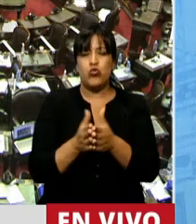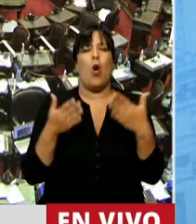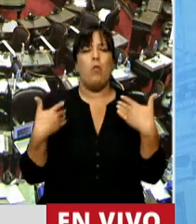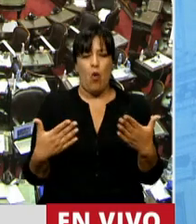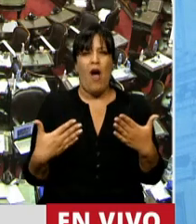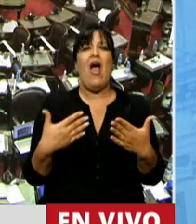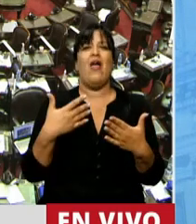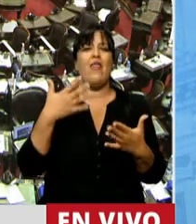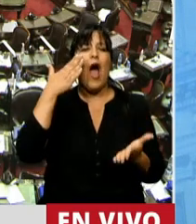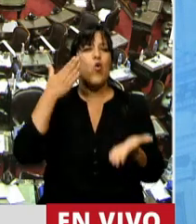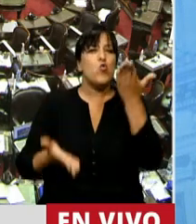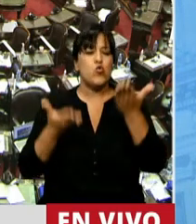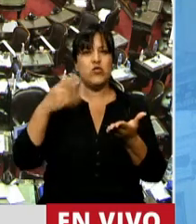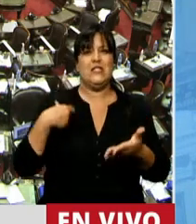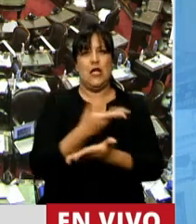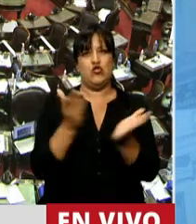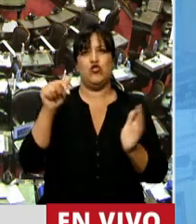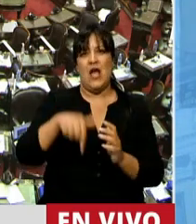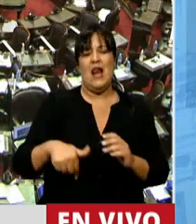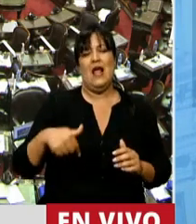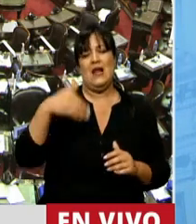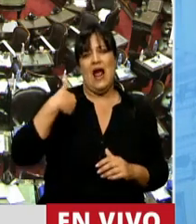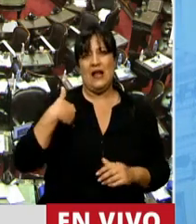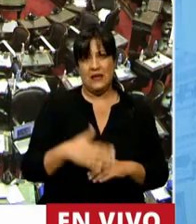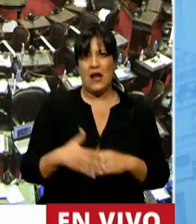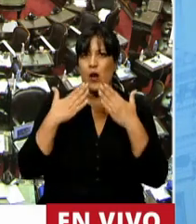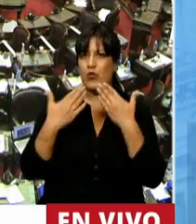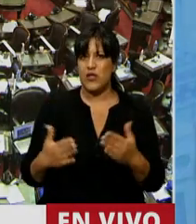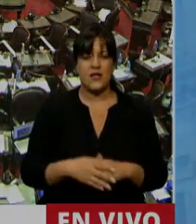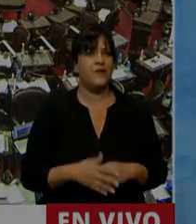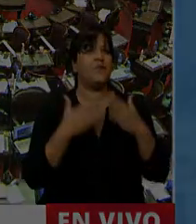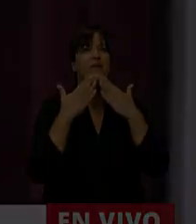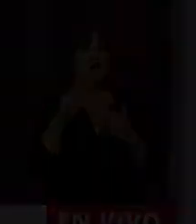imperar la justicia social en nuestra patria. Muchas gracias. Gracias, diputada Vallejos.